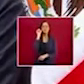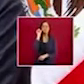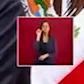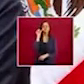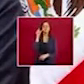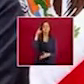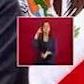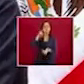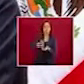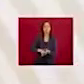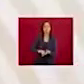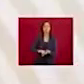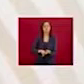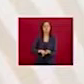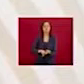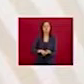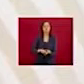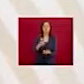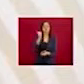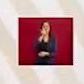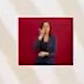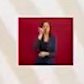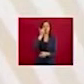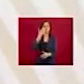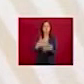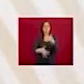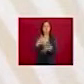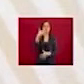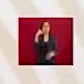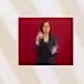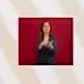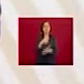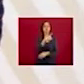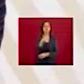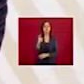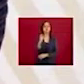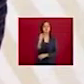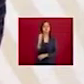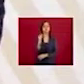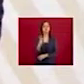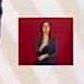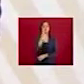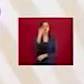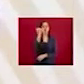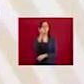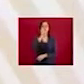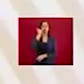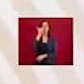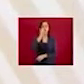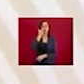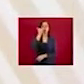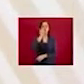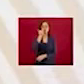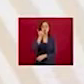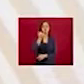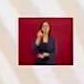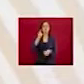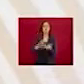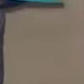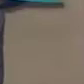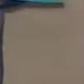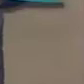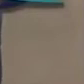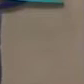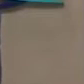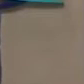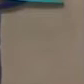la convocatoria a todos los sectores de la sociedad, y en ese sentido es la carta que tomé la decisión de enviar. Llama la atención que el presidente